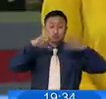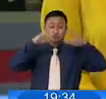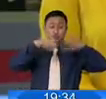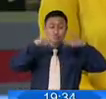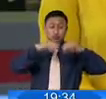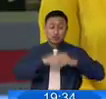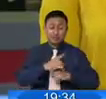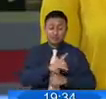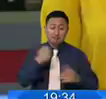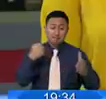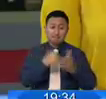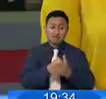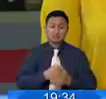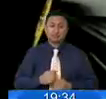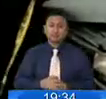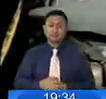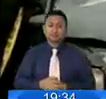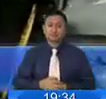se produzca el siniestro.